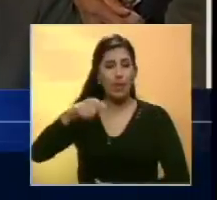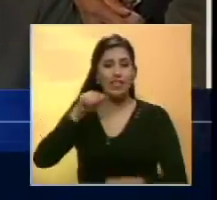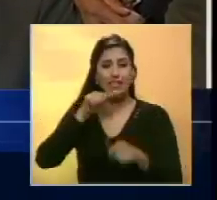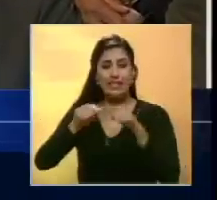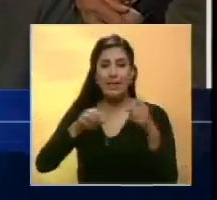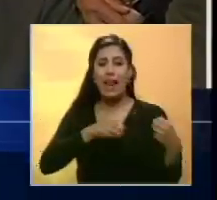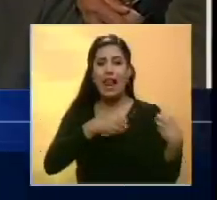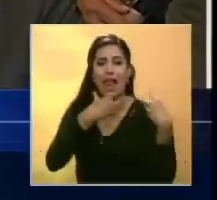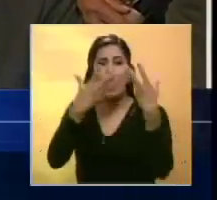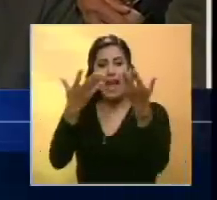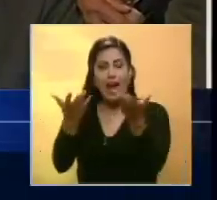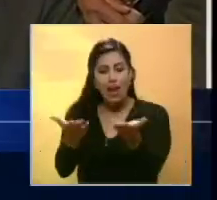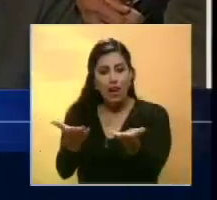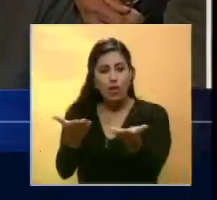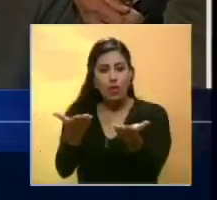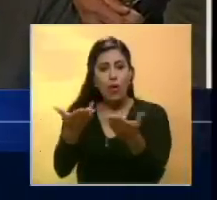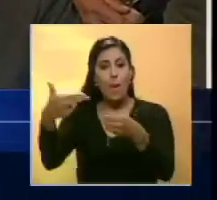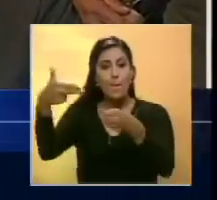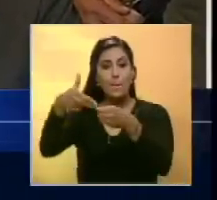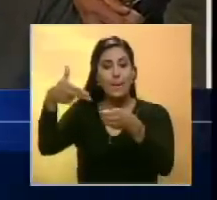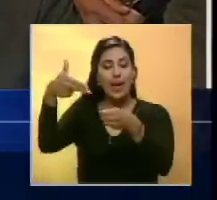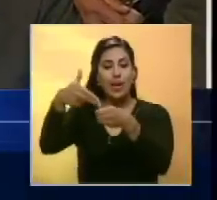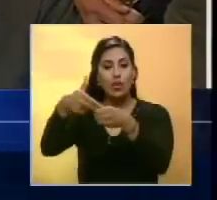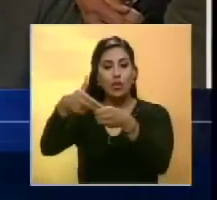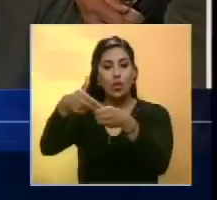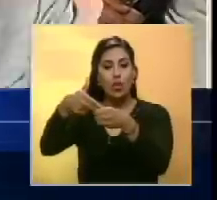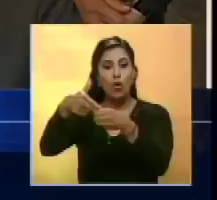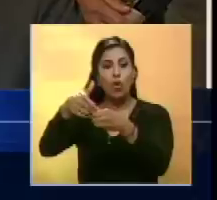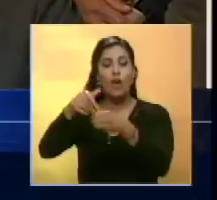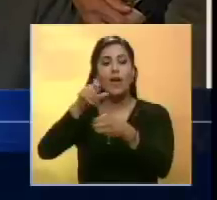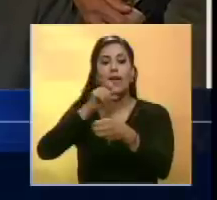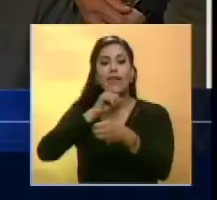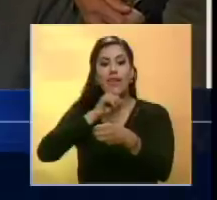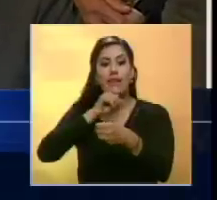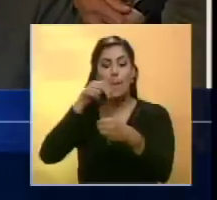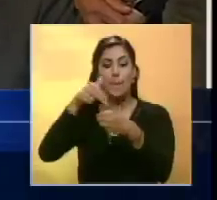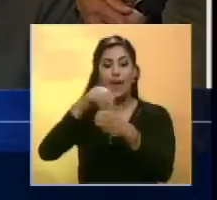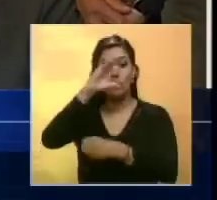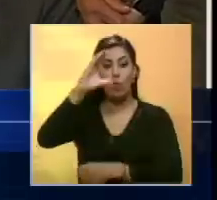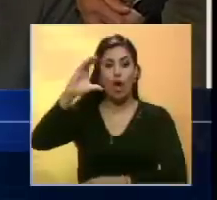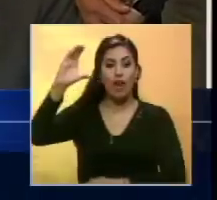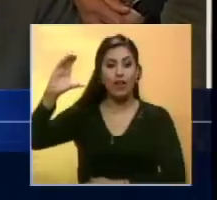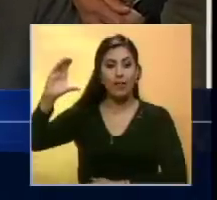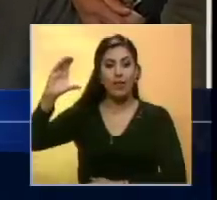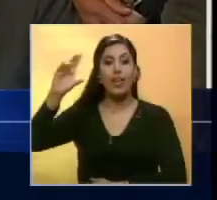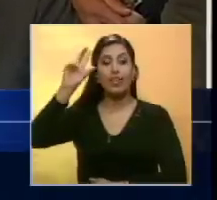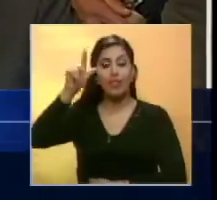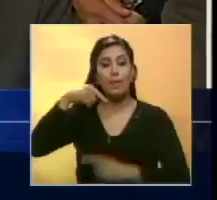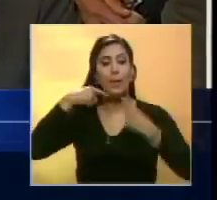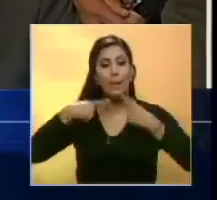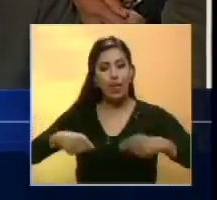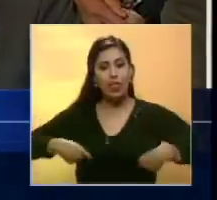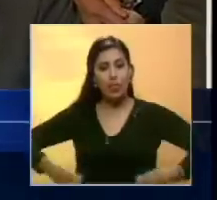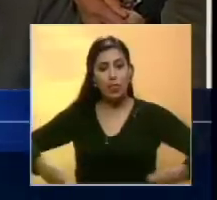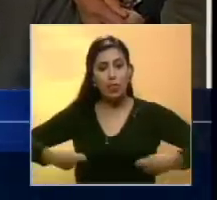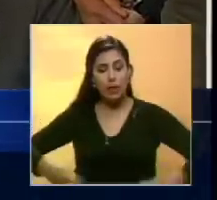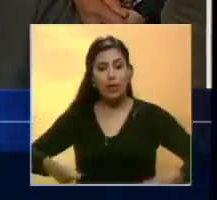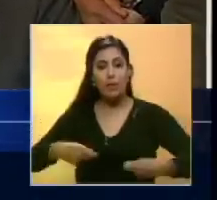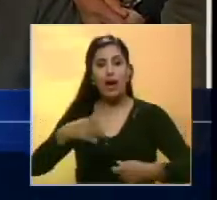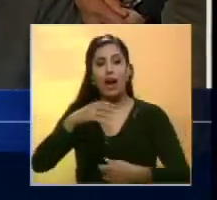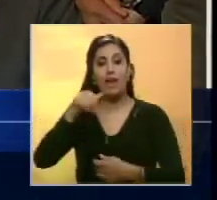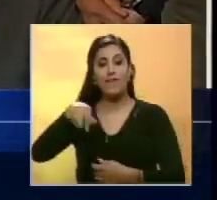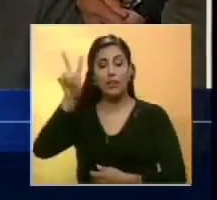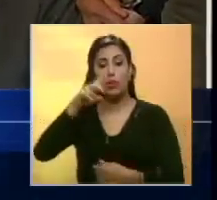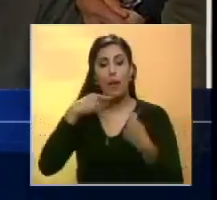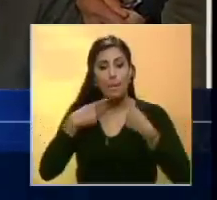del regalo de petróleo a vía Petrocaribe y la pérdida que eso ha significado para la